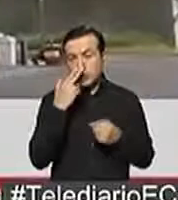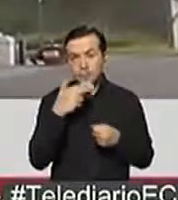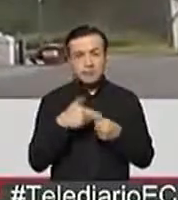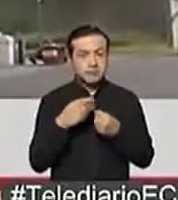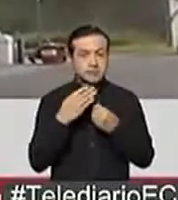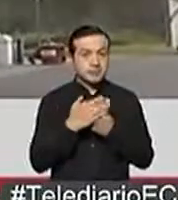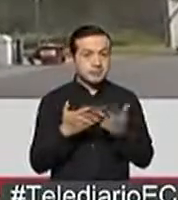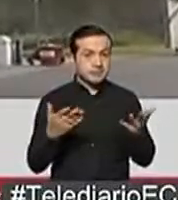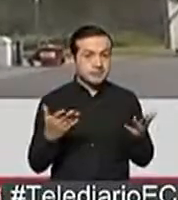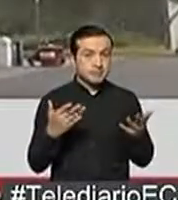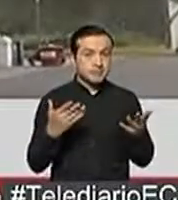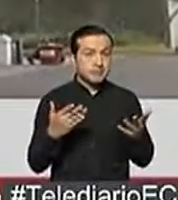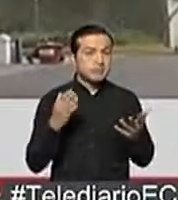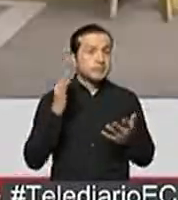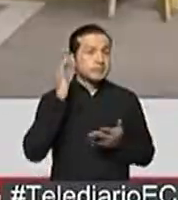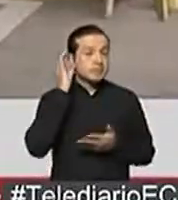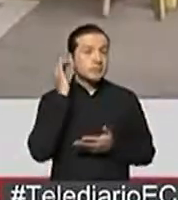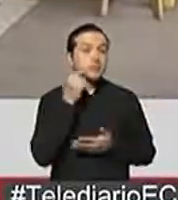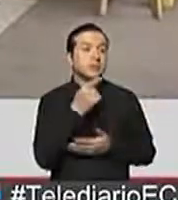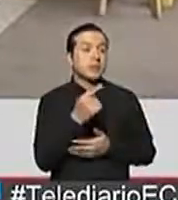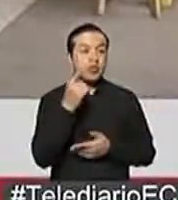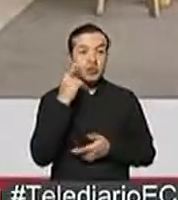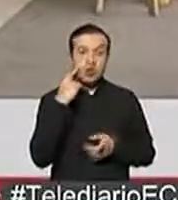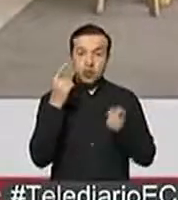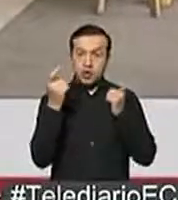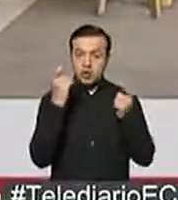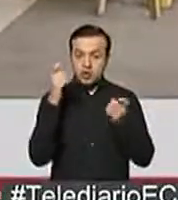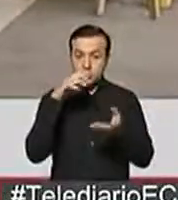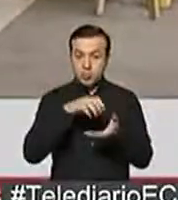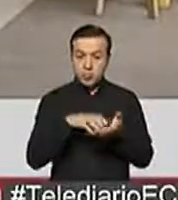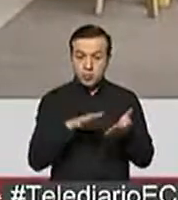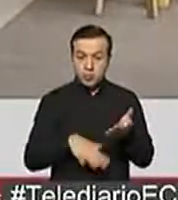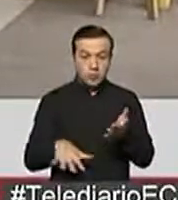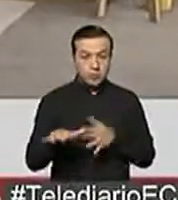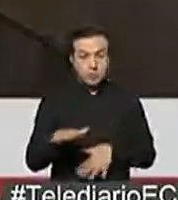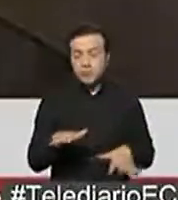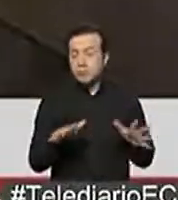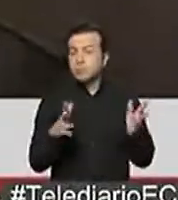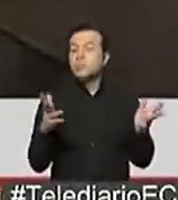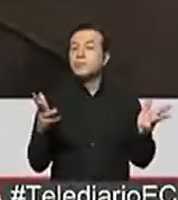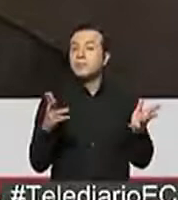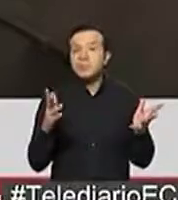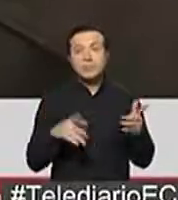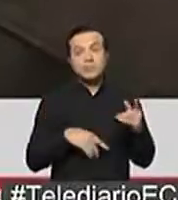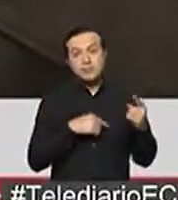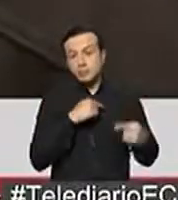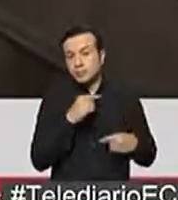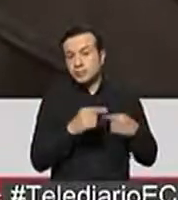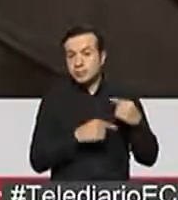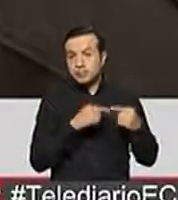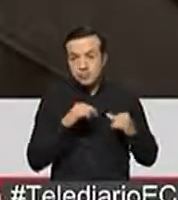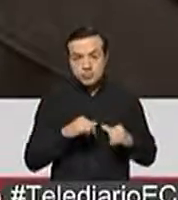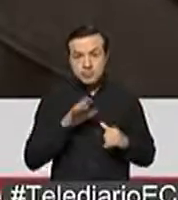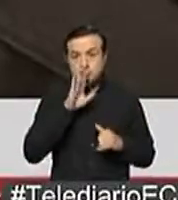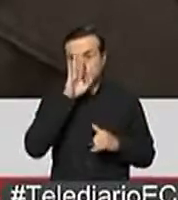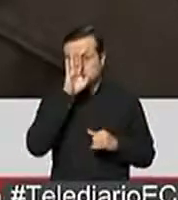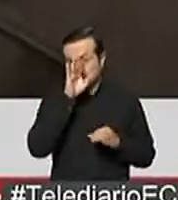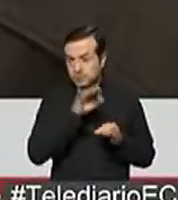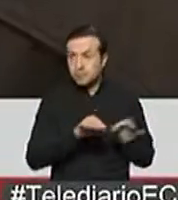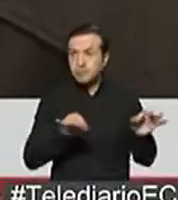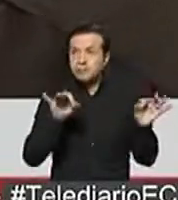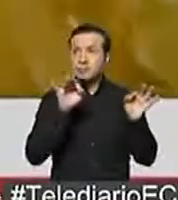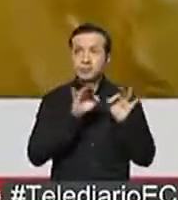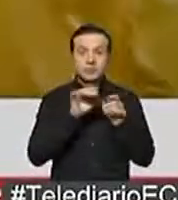De acuerdo a Chica, los controles que se realizan en la provincia, especialmente en estos pasos, son constantes. Debe mantenerse el número